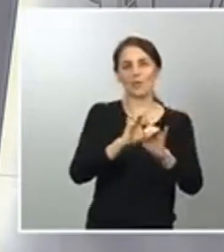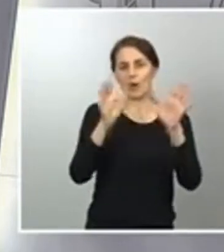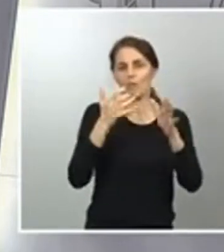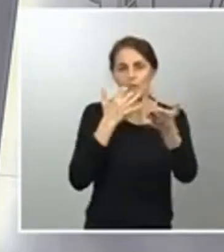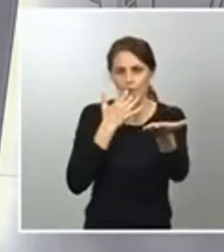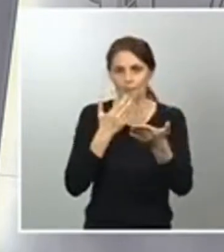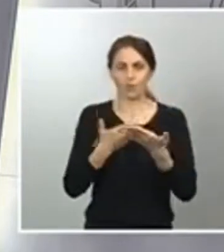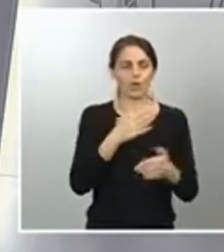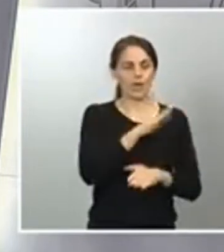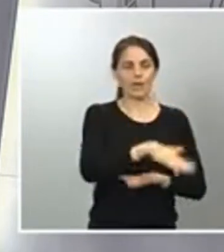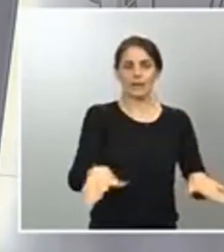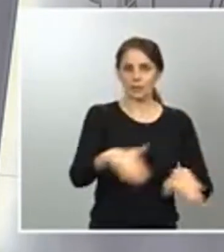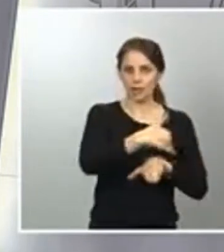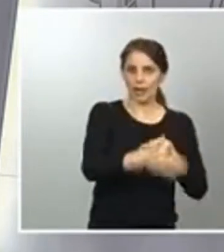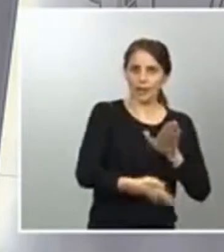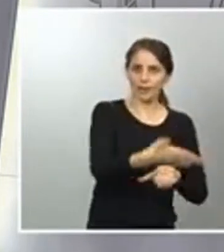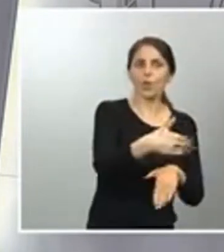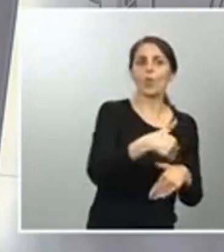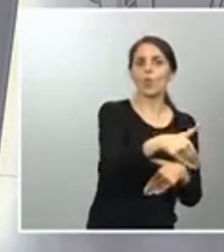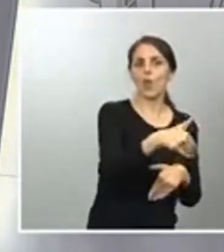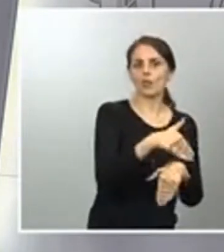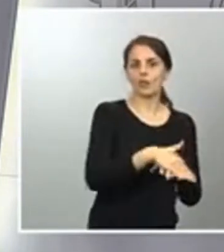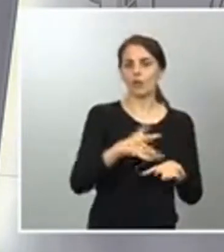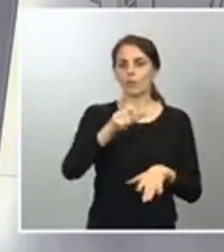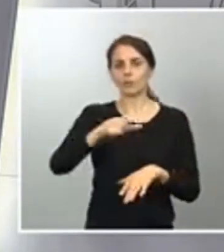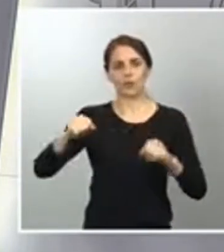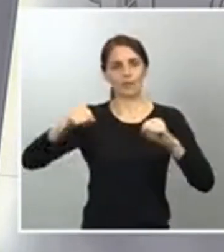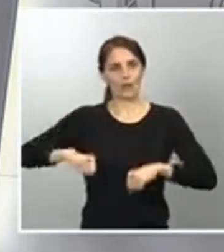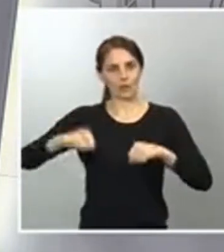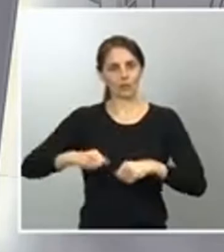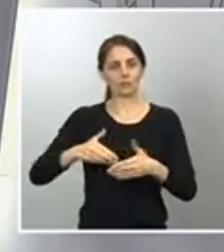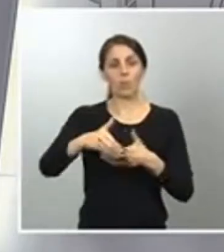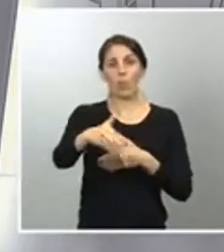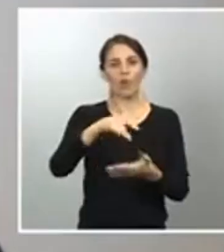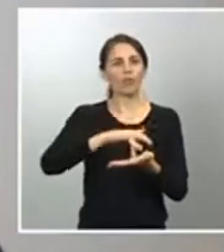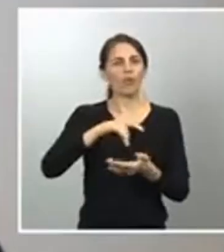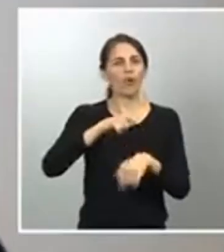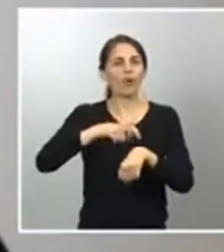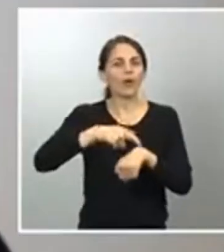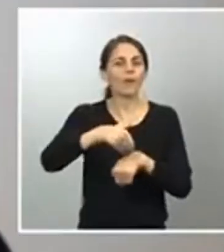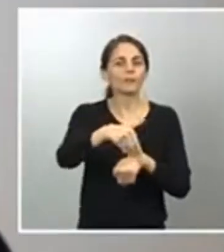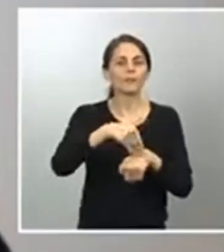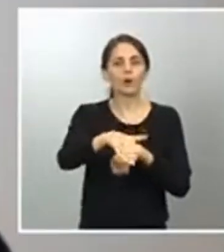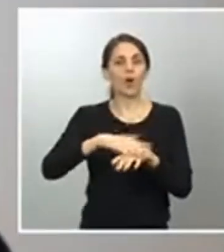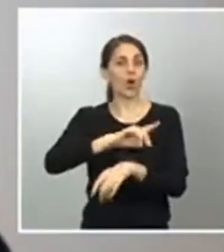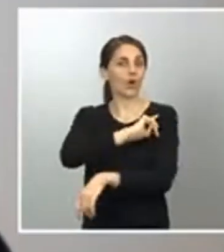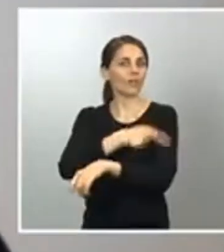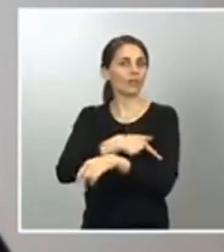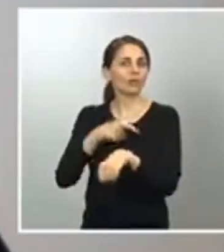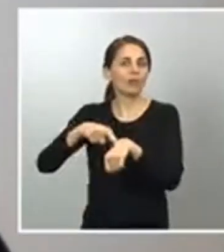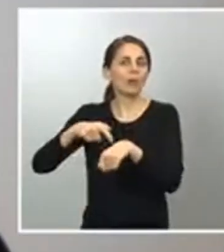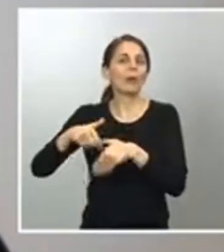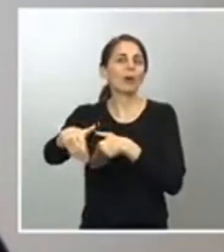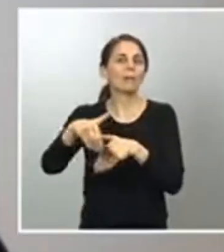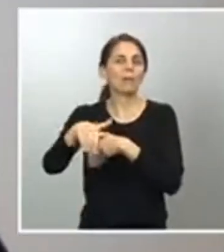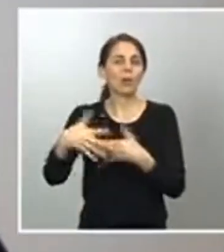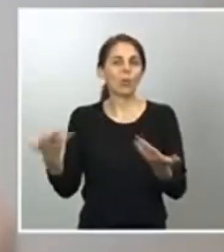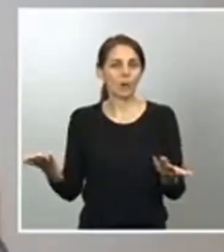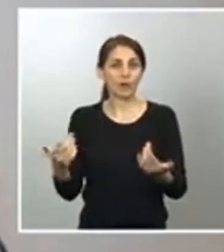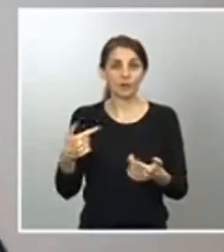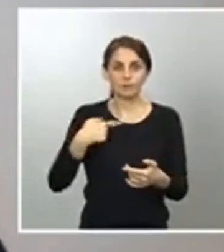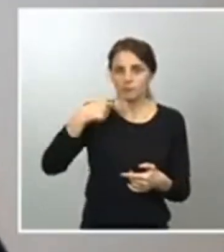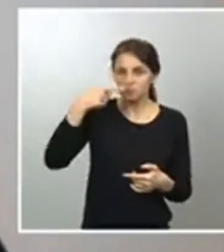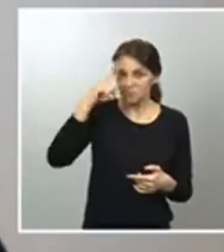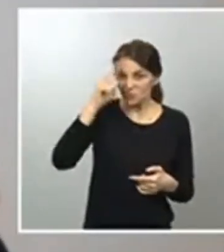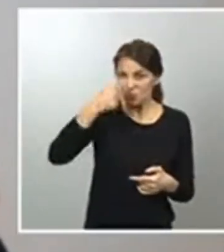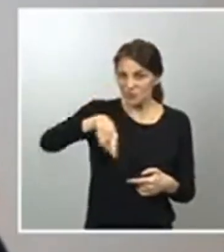pueden salir los mayores o cuándo se puede practicar deporte. No sé si se plantea el Gobierno este formato. Y, por otro lado, su